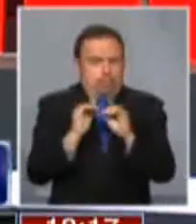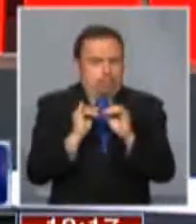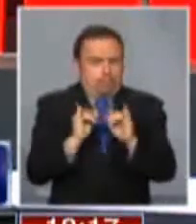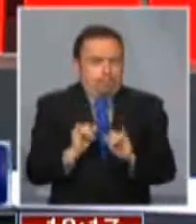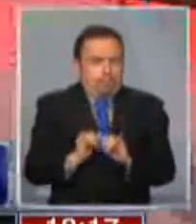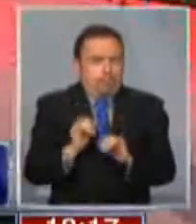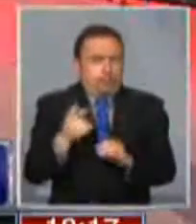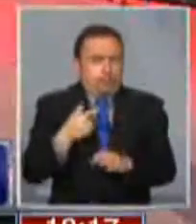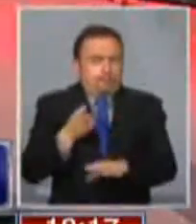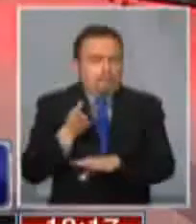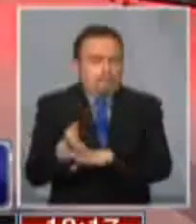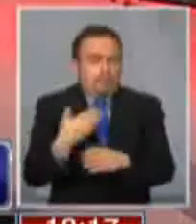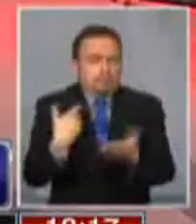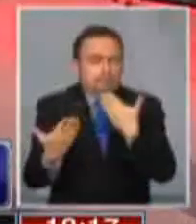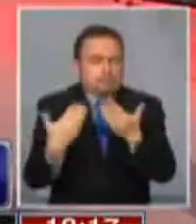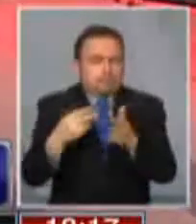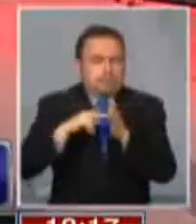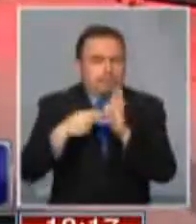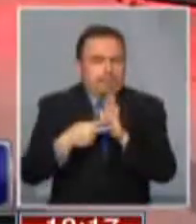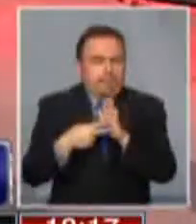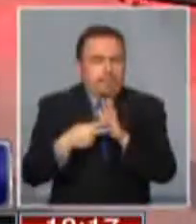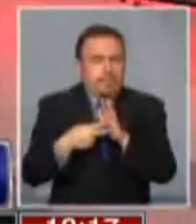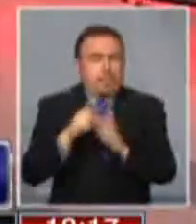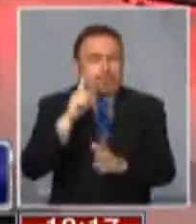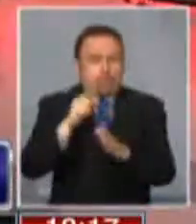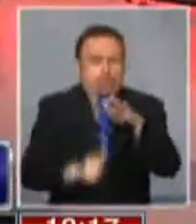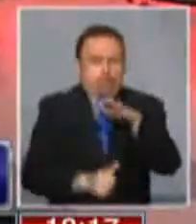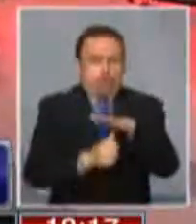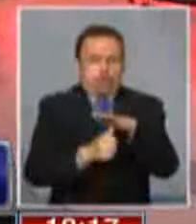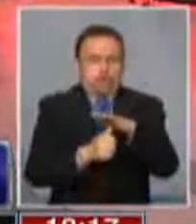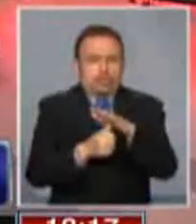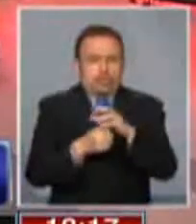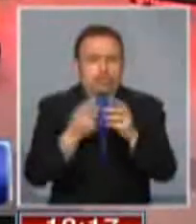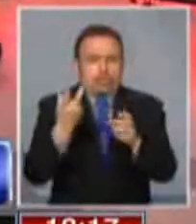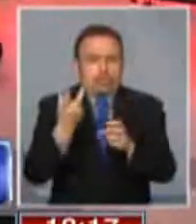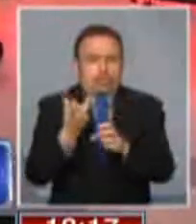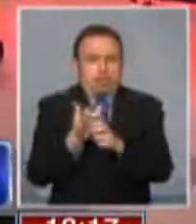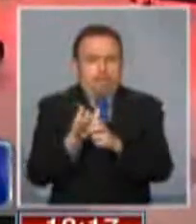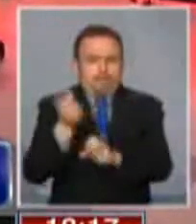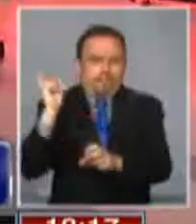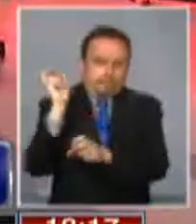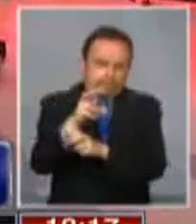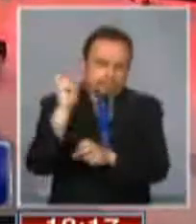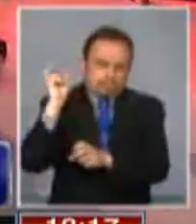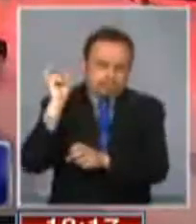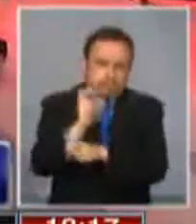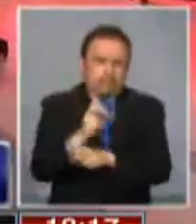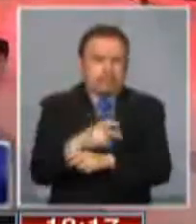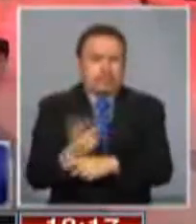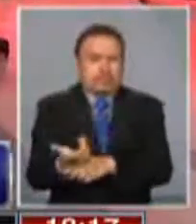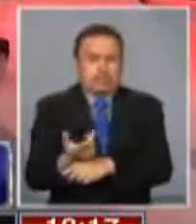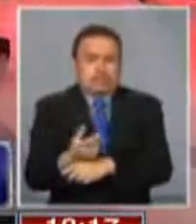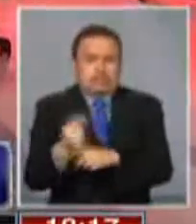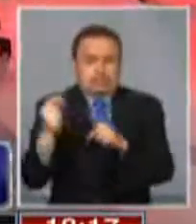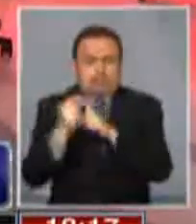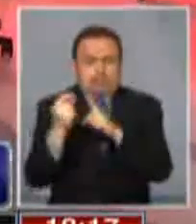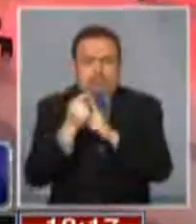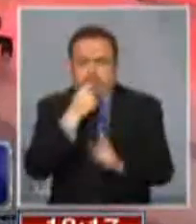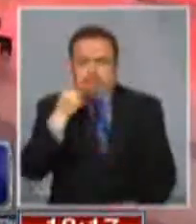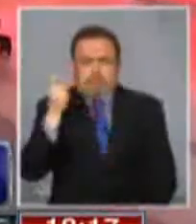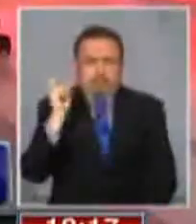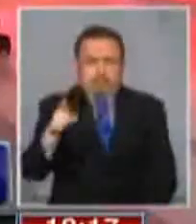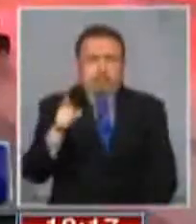de ir a plantear un problema. A un concejal resultó agredido con huevos, fueron gruesos epítetos para